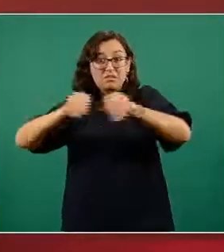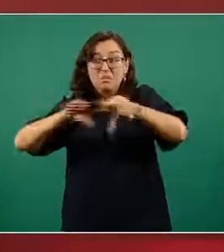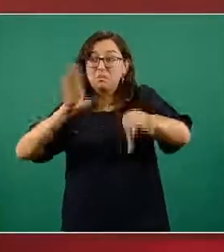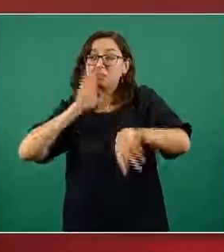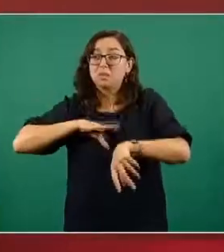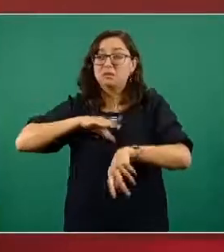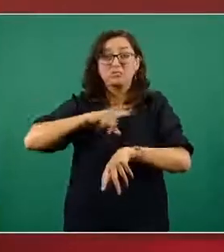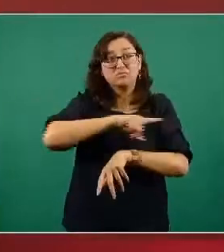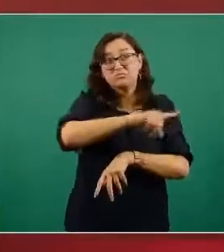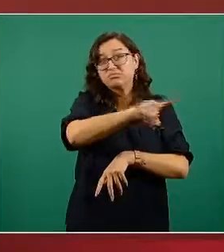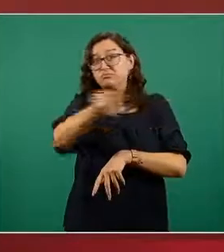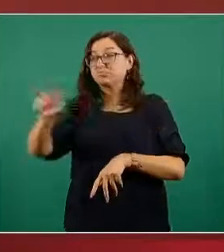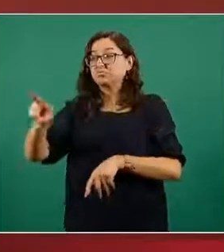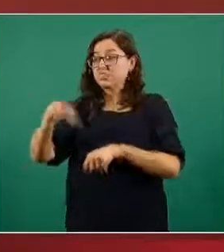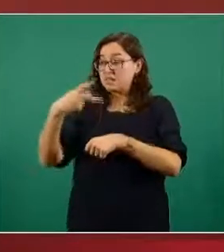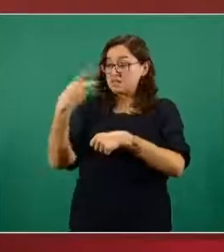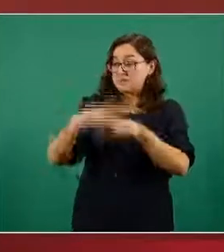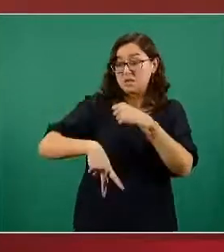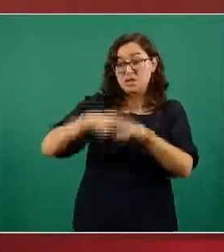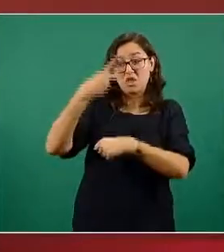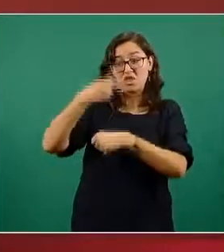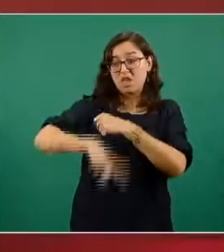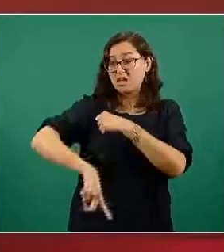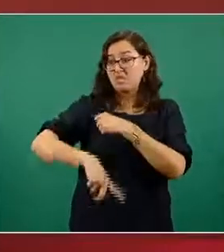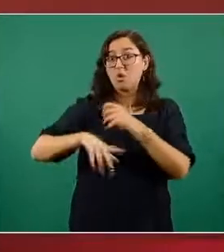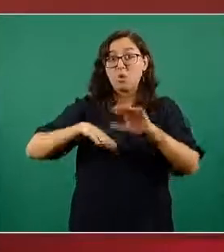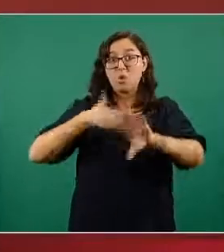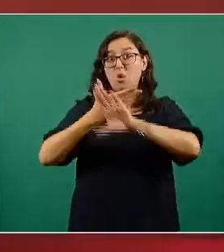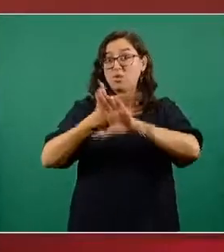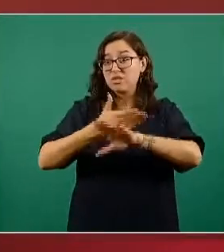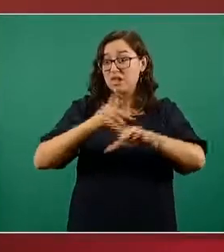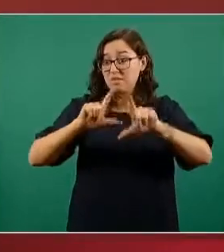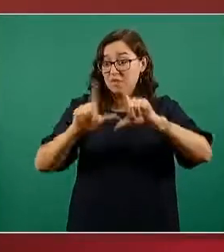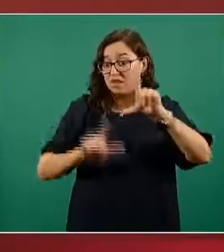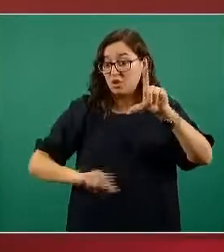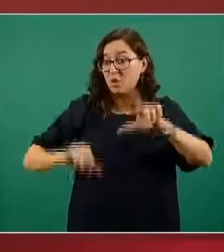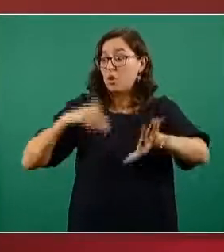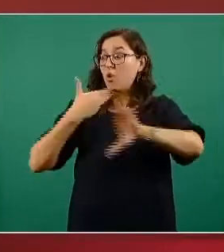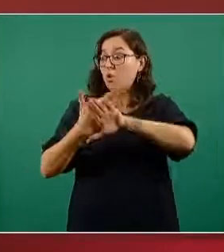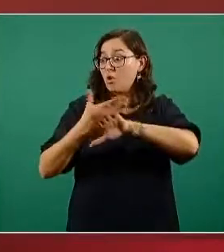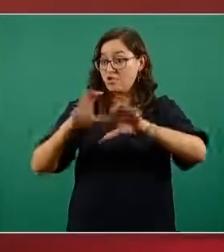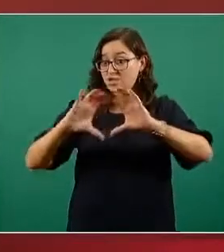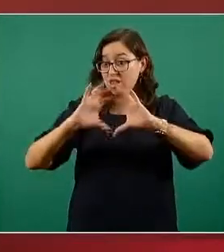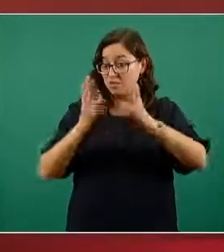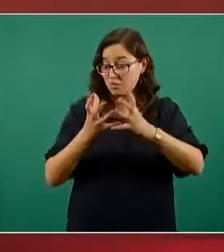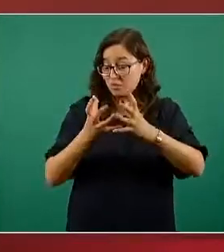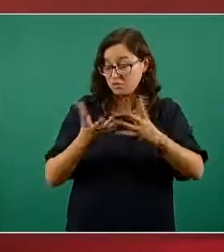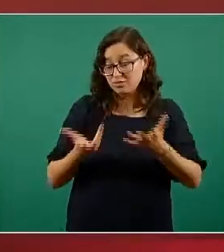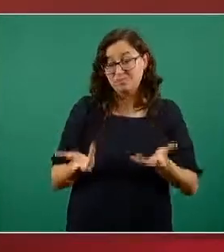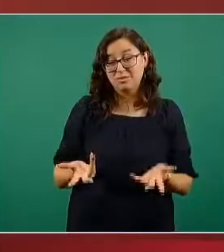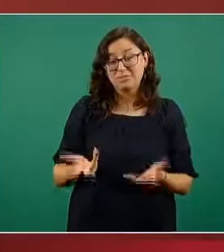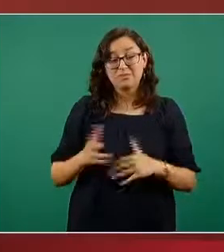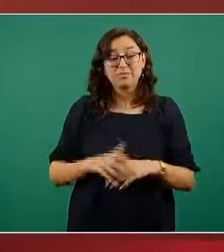insisto no solo a la sociedad mexicana sino al mundo entero aquí para ilustrar el punto retomo una